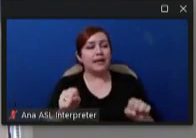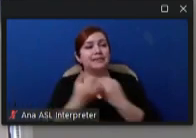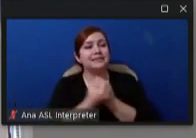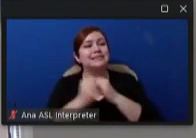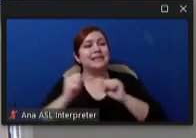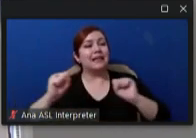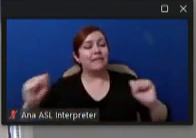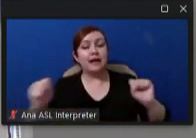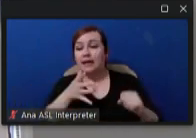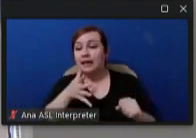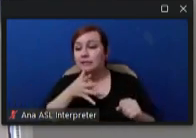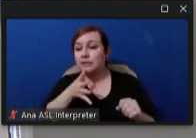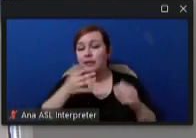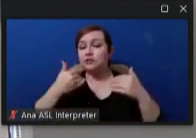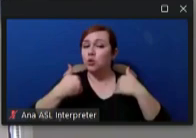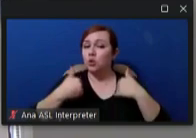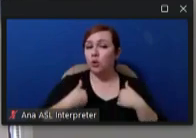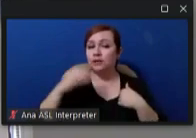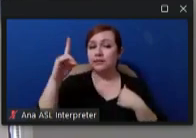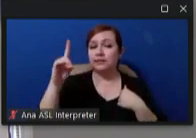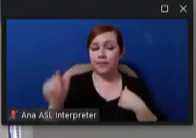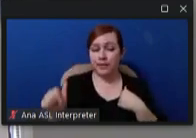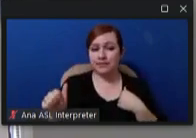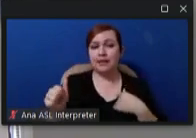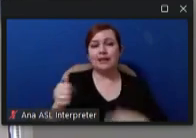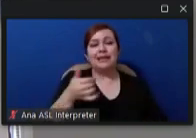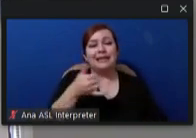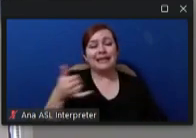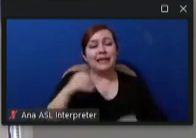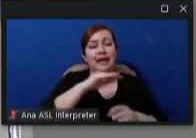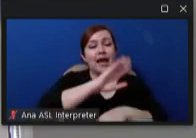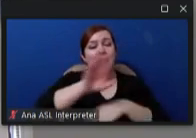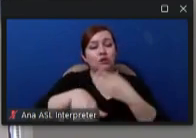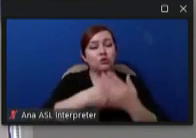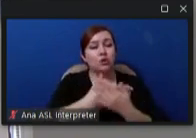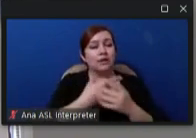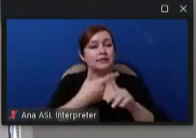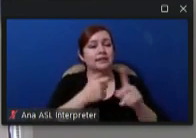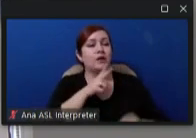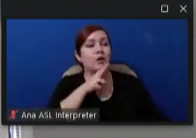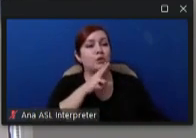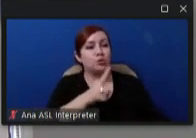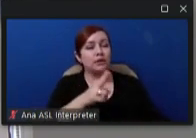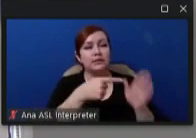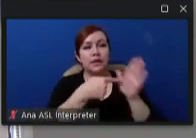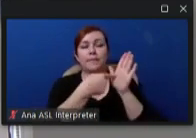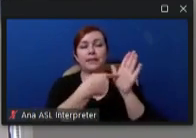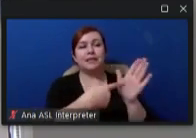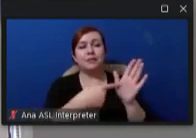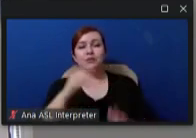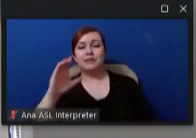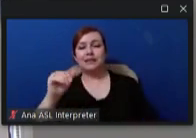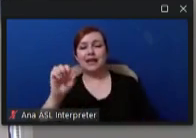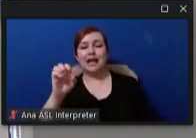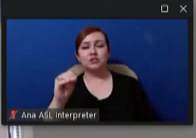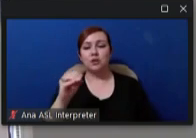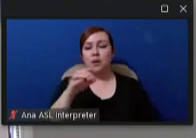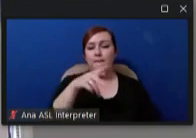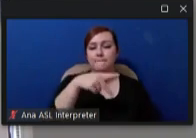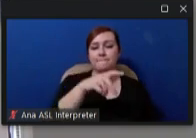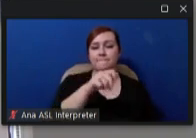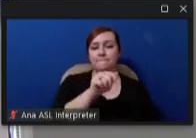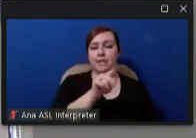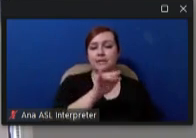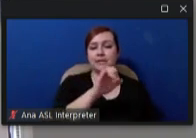con discapacidad y a todas. En Honduras presentamos el caso de Patricia, madre con discapacidad que